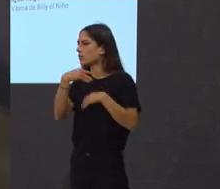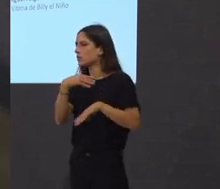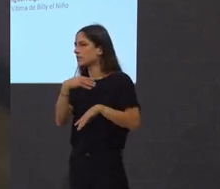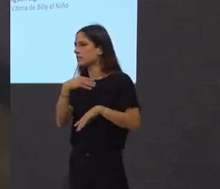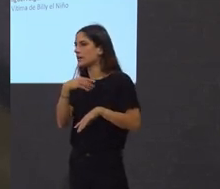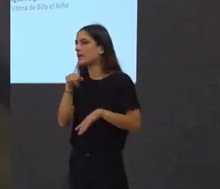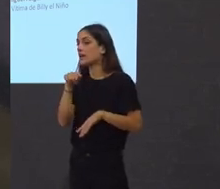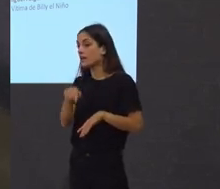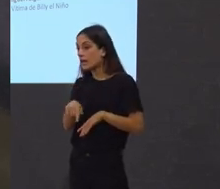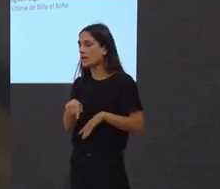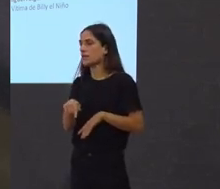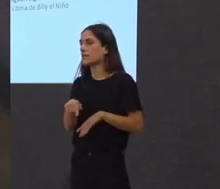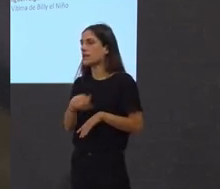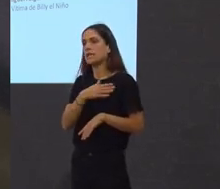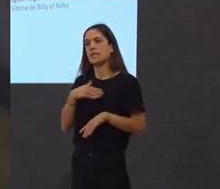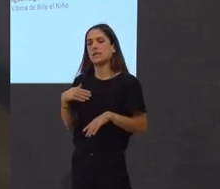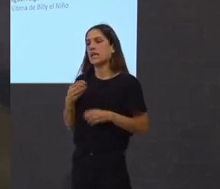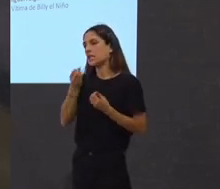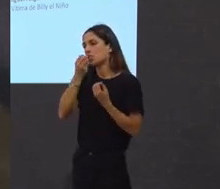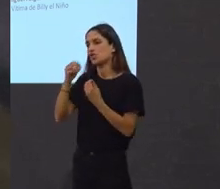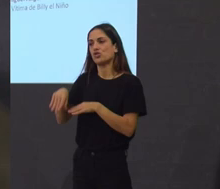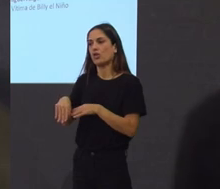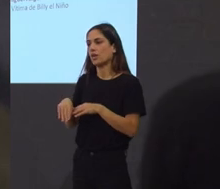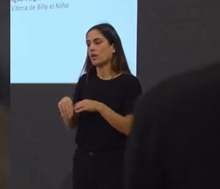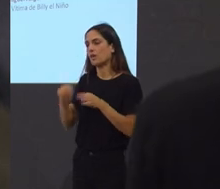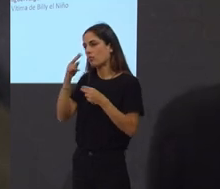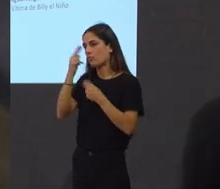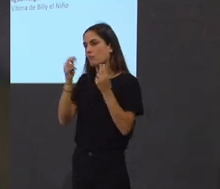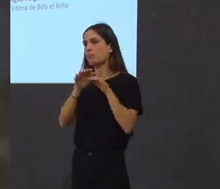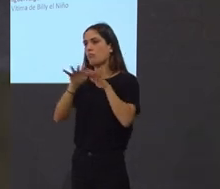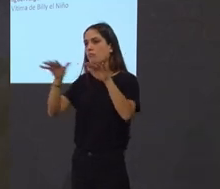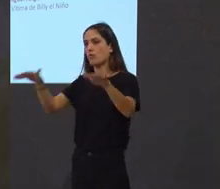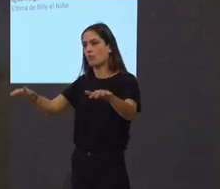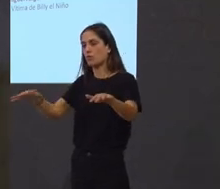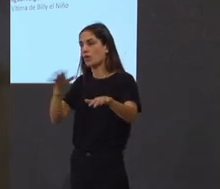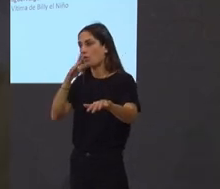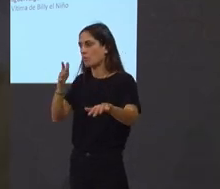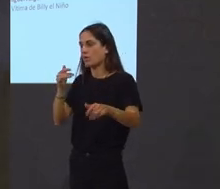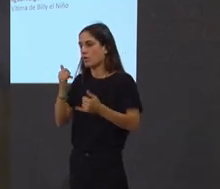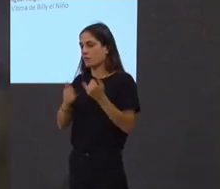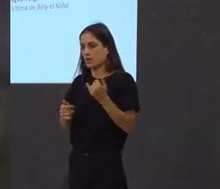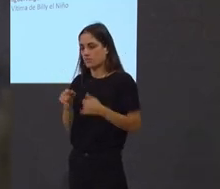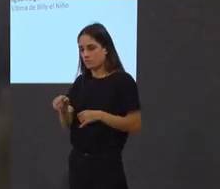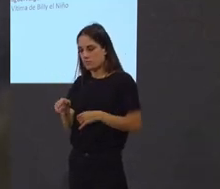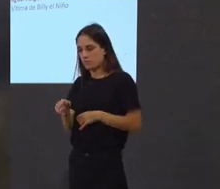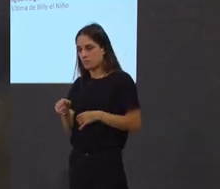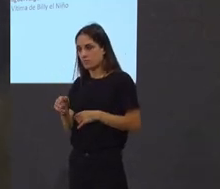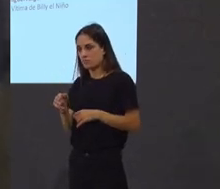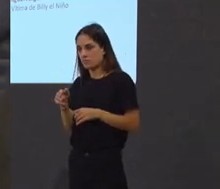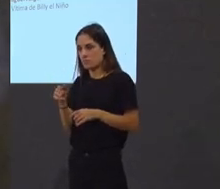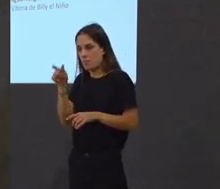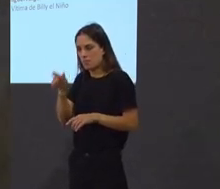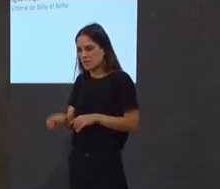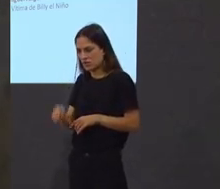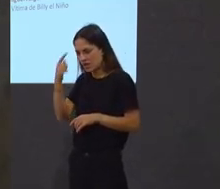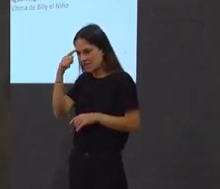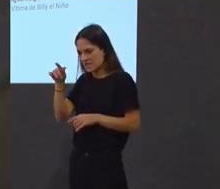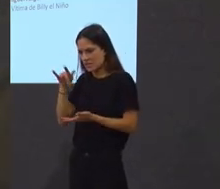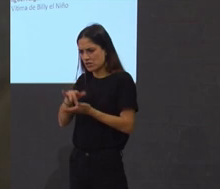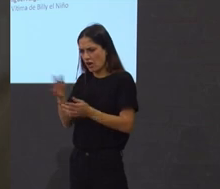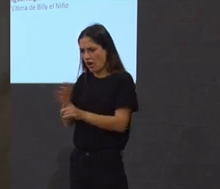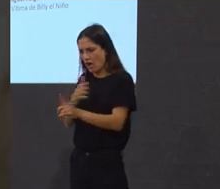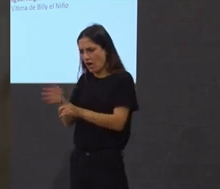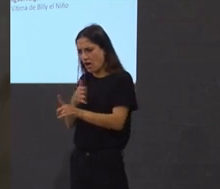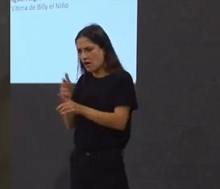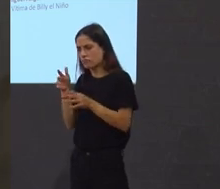con los a contar esa es la historia porque claro era la historia de la impunidad más grande que bueno más